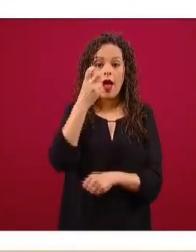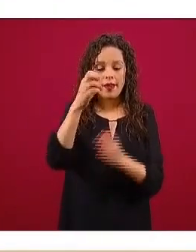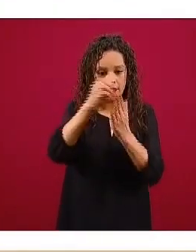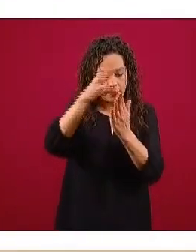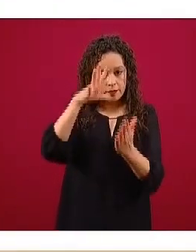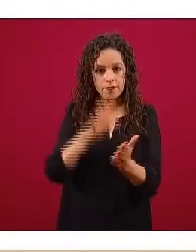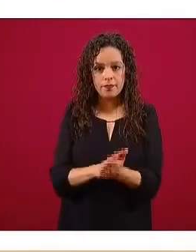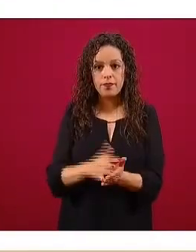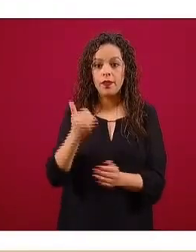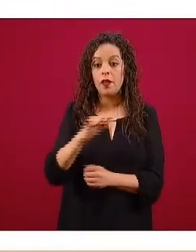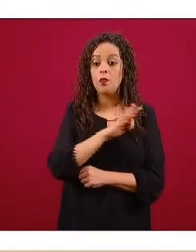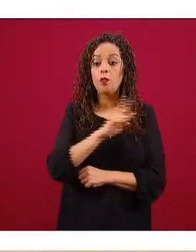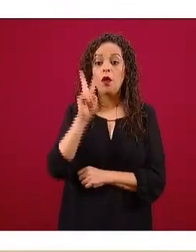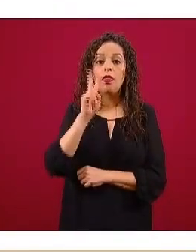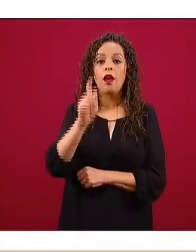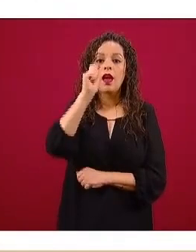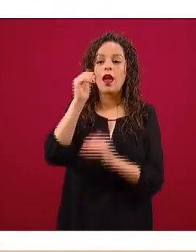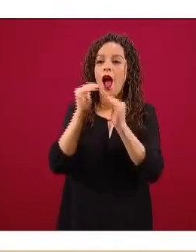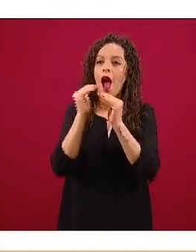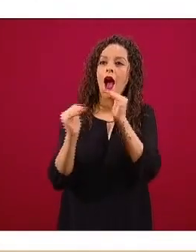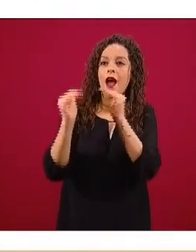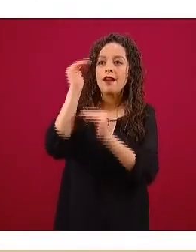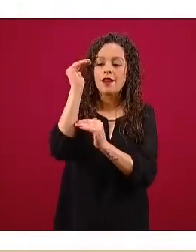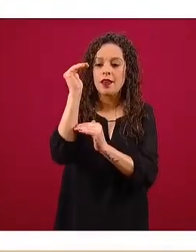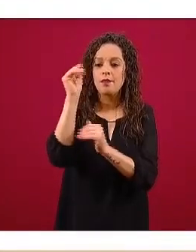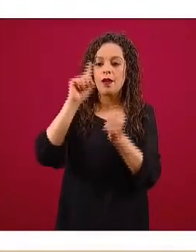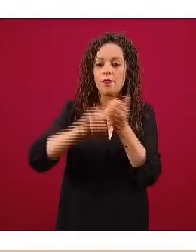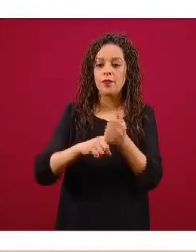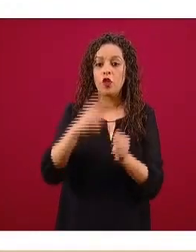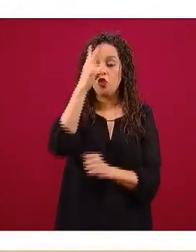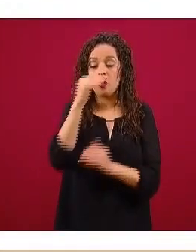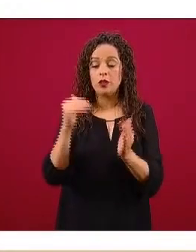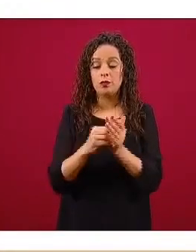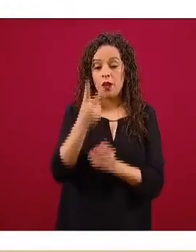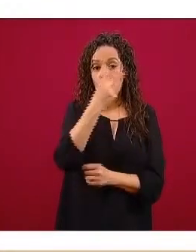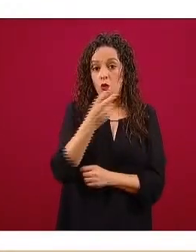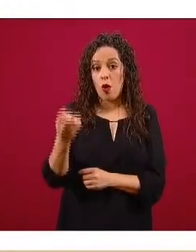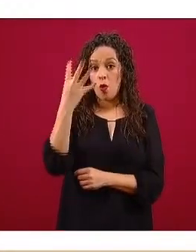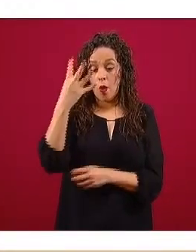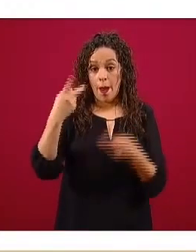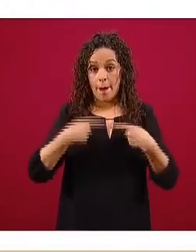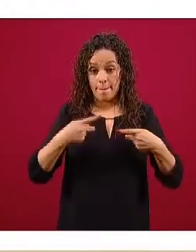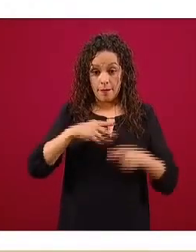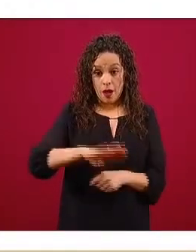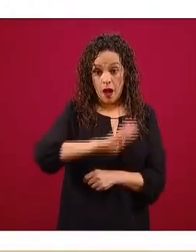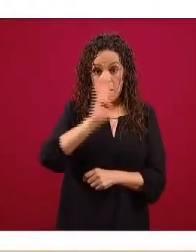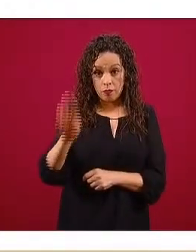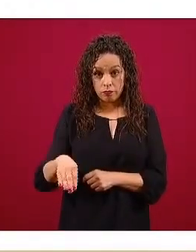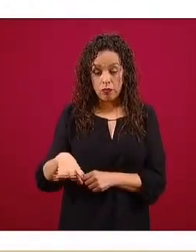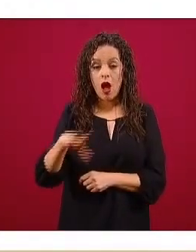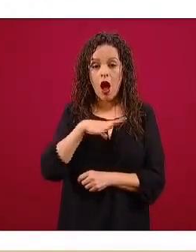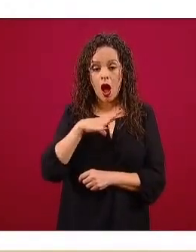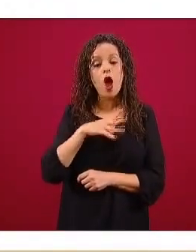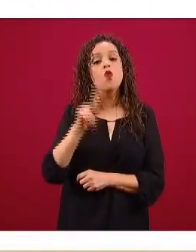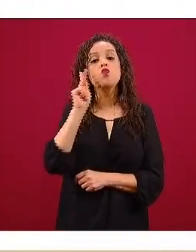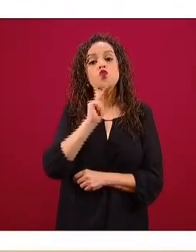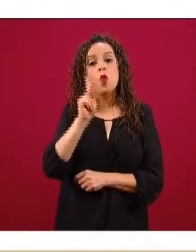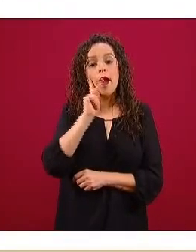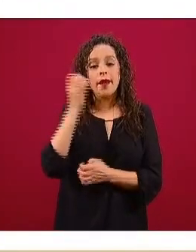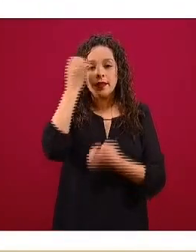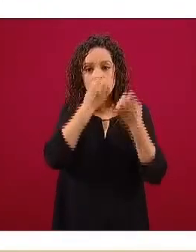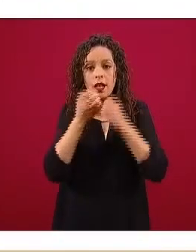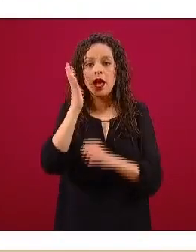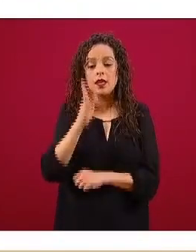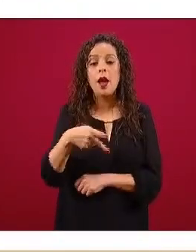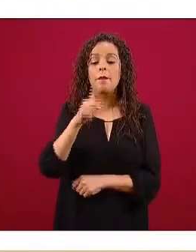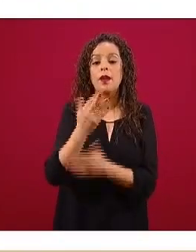también podemos notar en la parte superior estas 2.204 defunciones que tienen una muestra de laboratorio y estamos